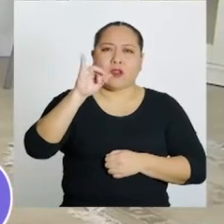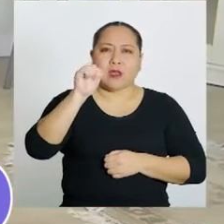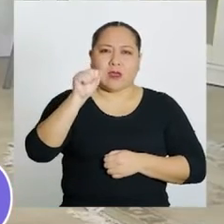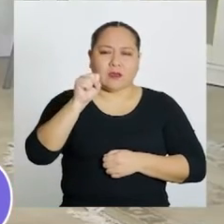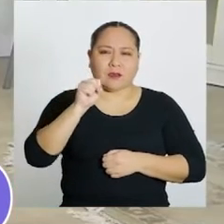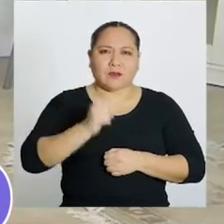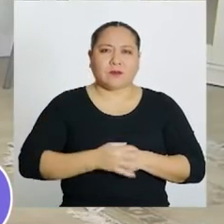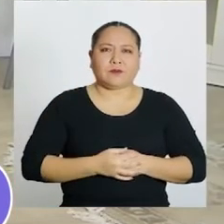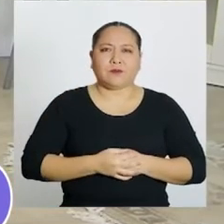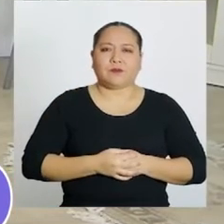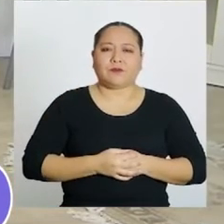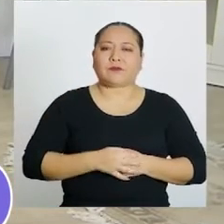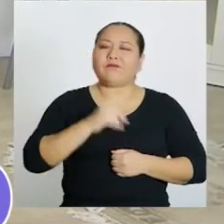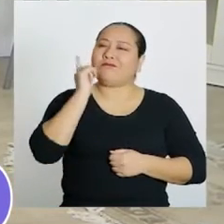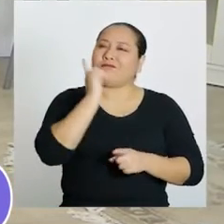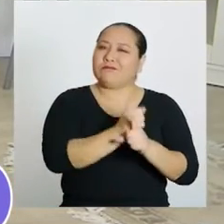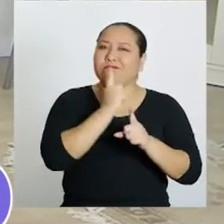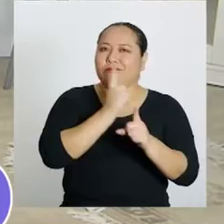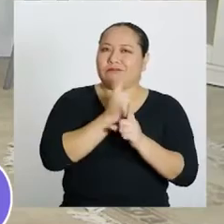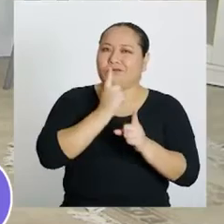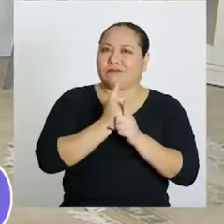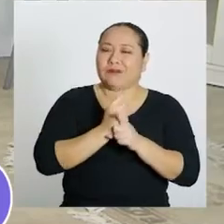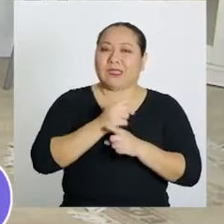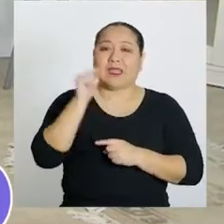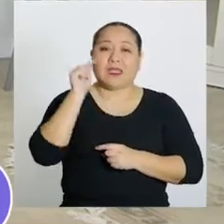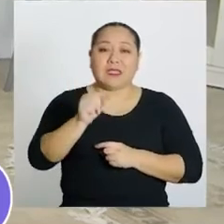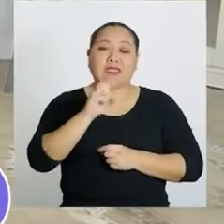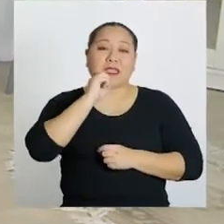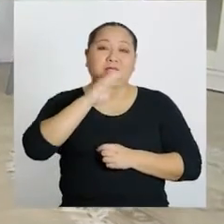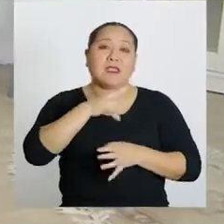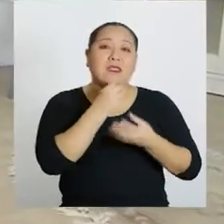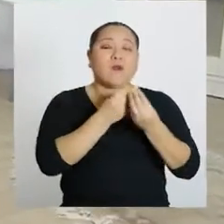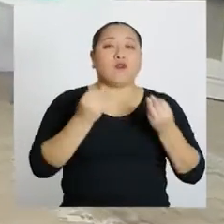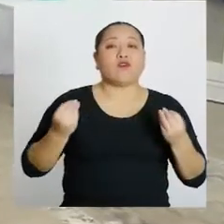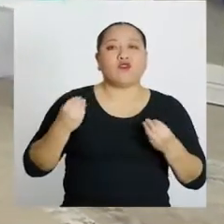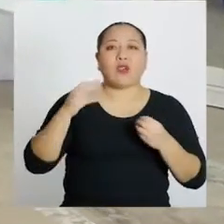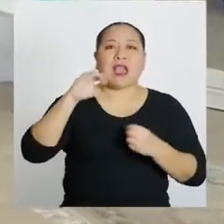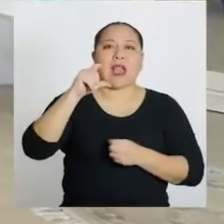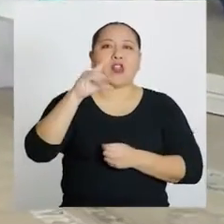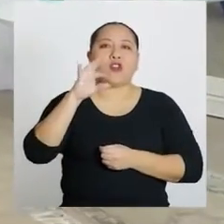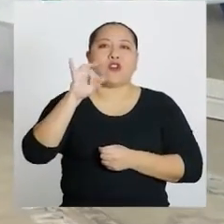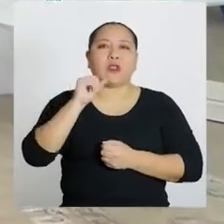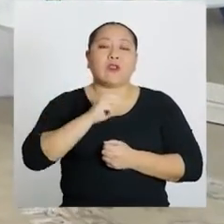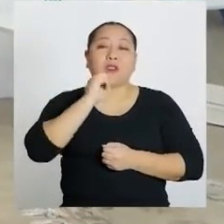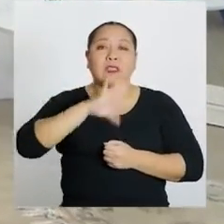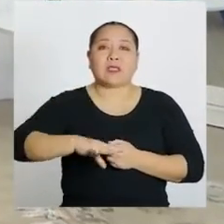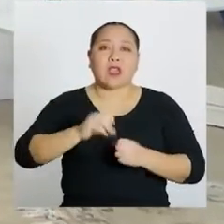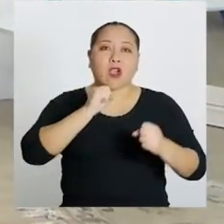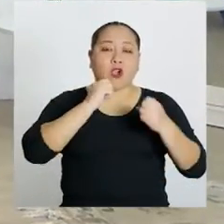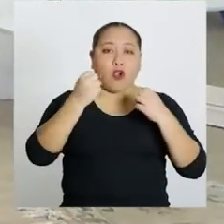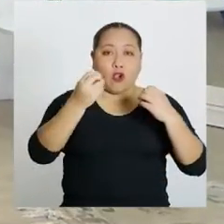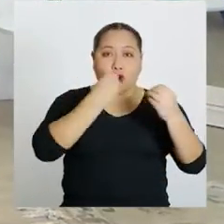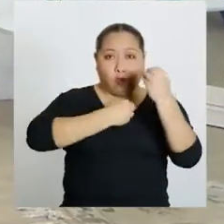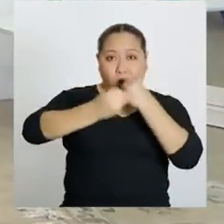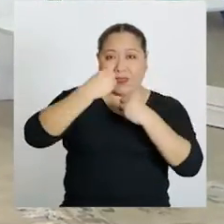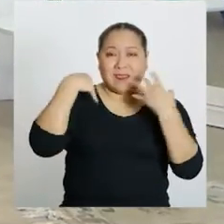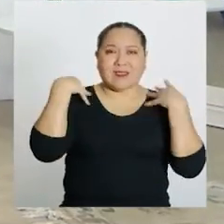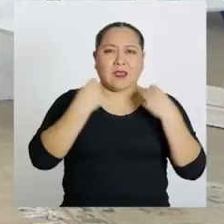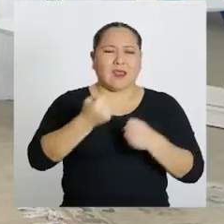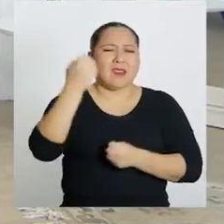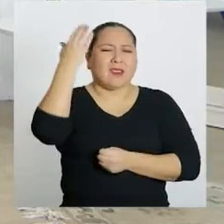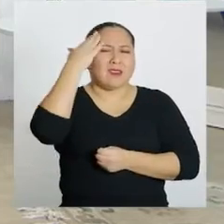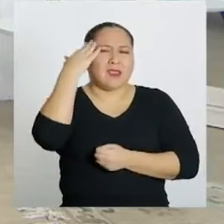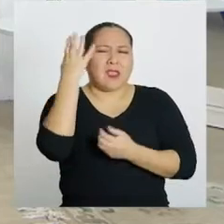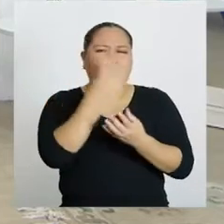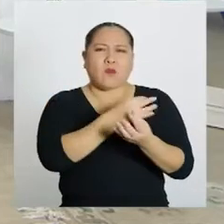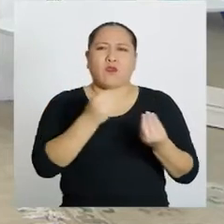calorías. Así es. Se habla mucho de calorías cuando se habla de comida saludable. Estoy segura